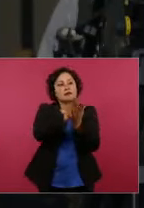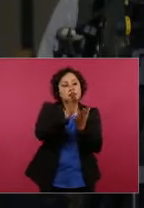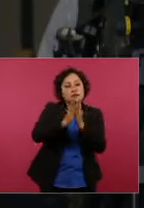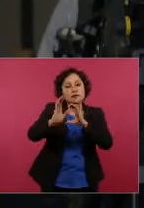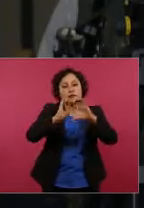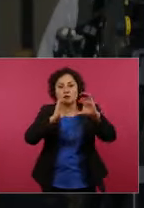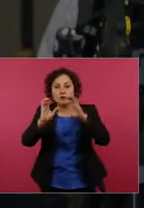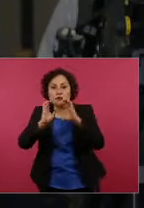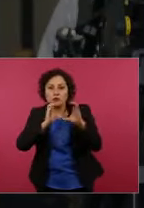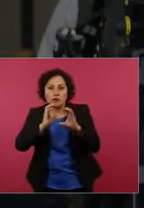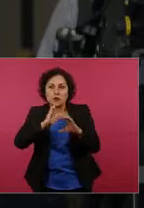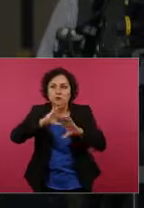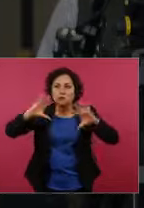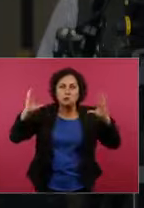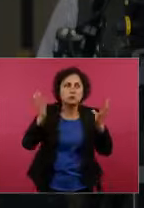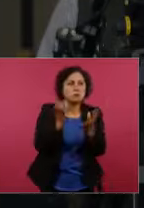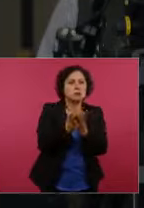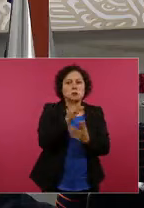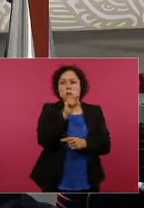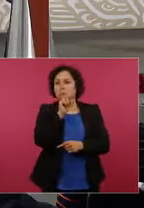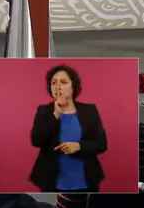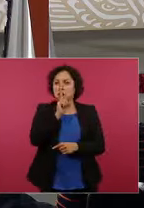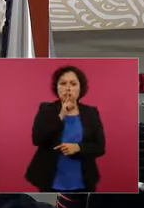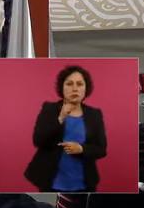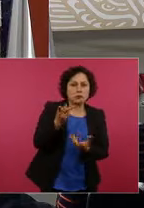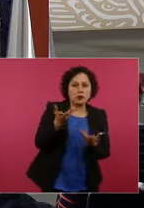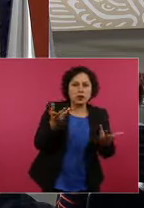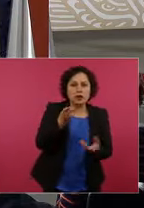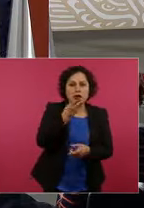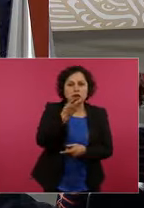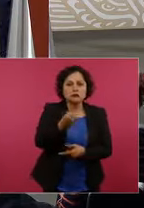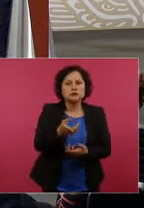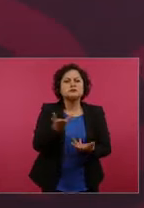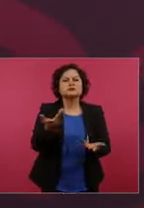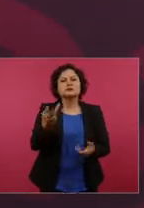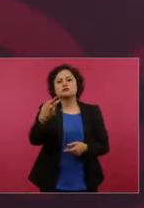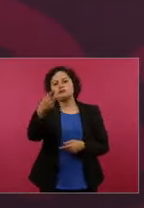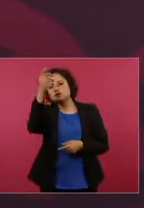Presidente, ¿qué opinión le merece? Y muchas gracias. Sí, pues